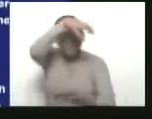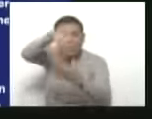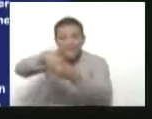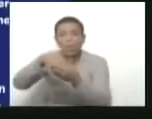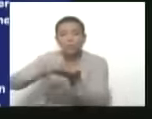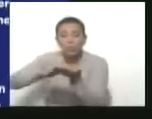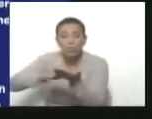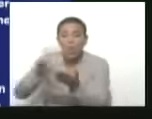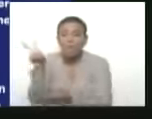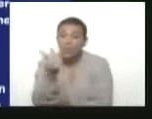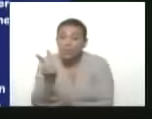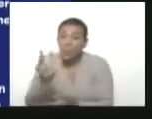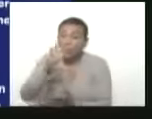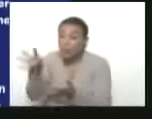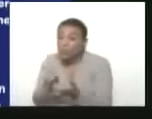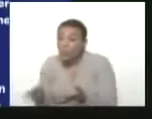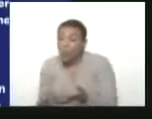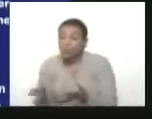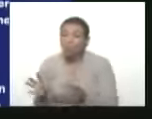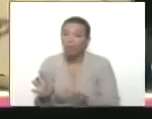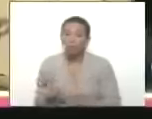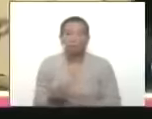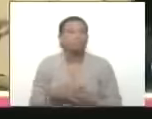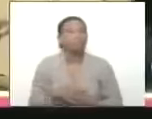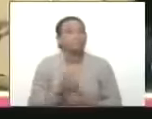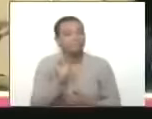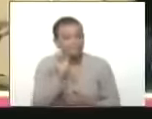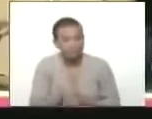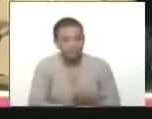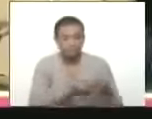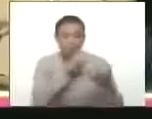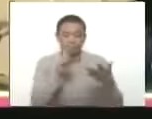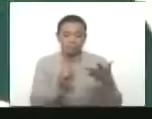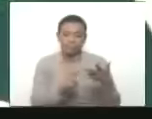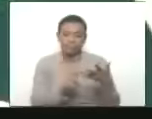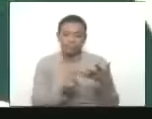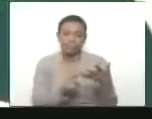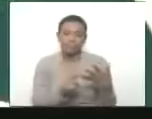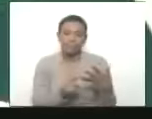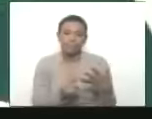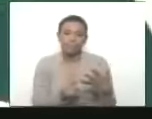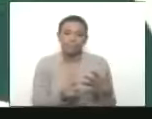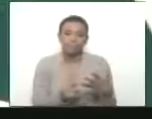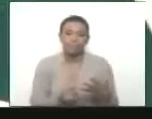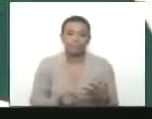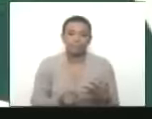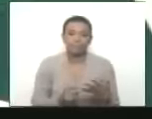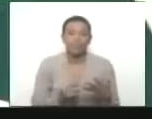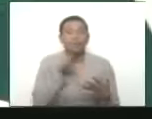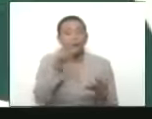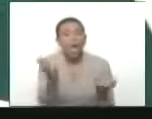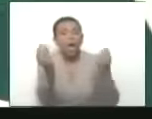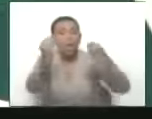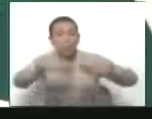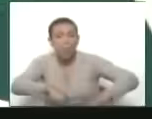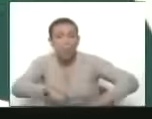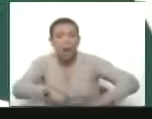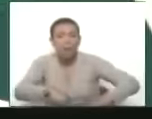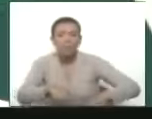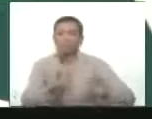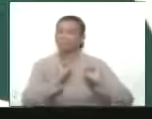resolver la controversia territorial sobre la guayana seiva crece la ola está usted de acuerdo